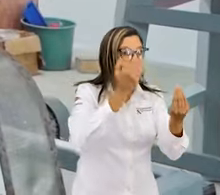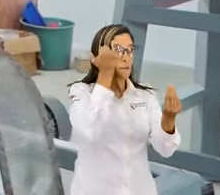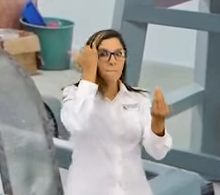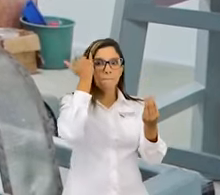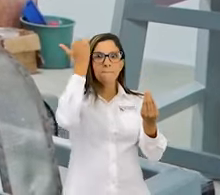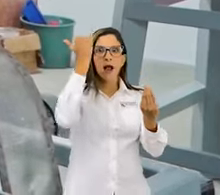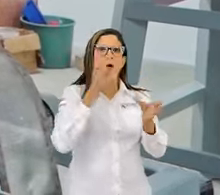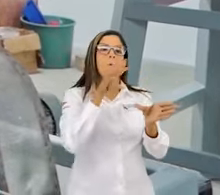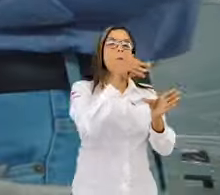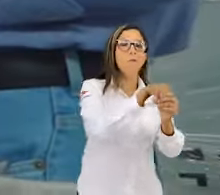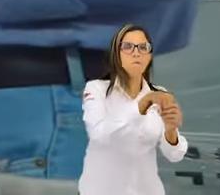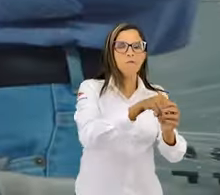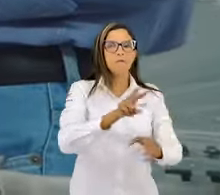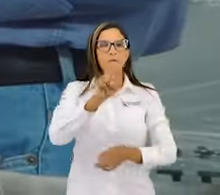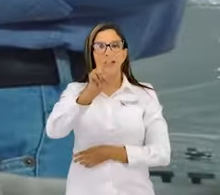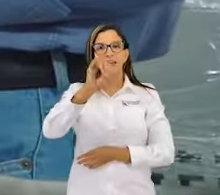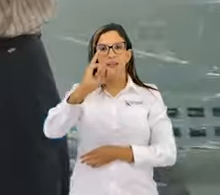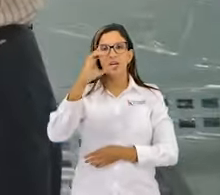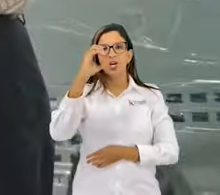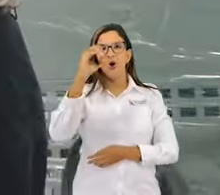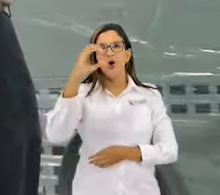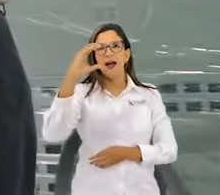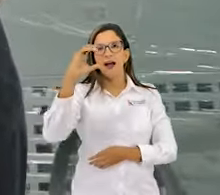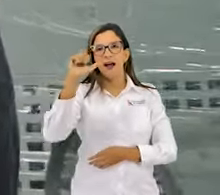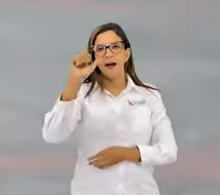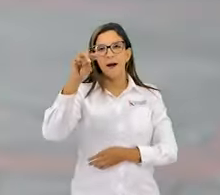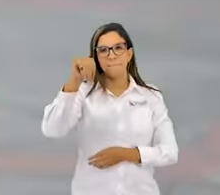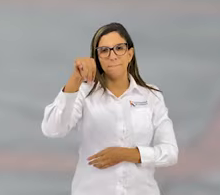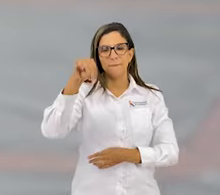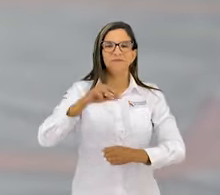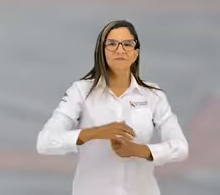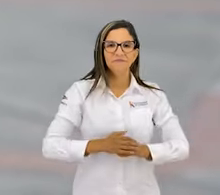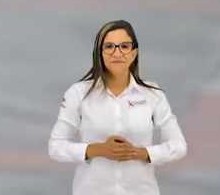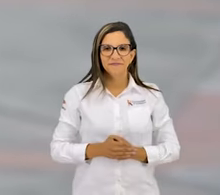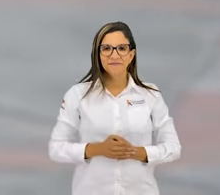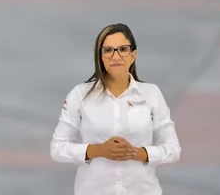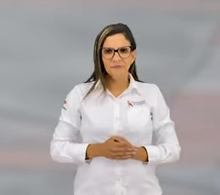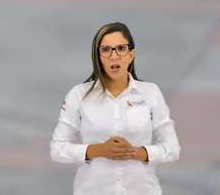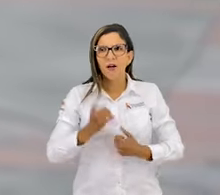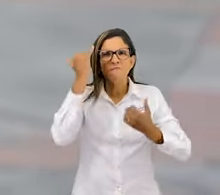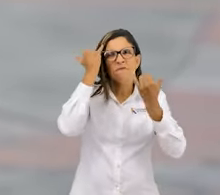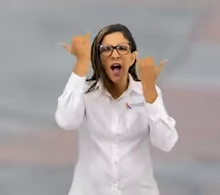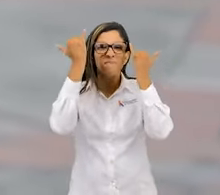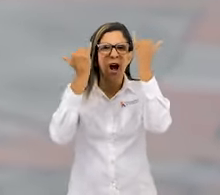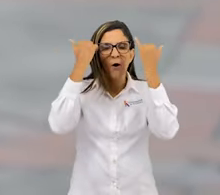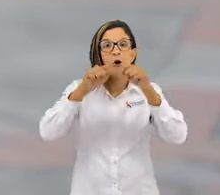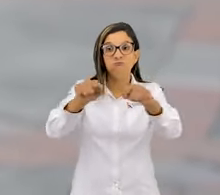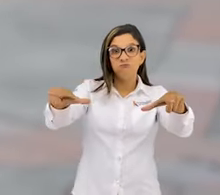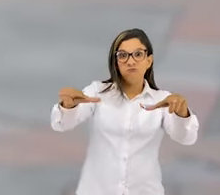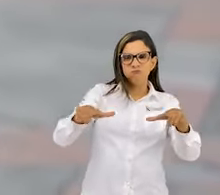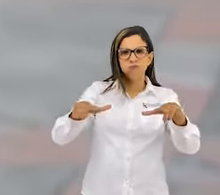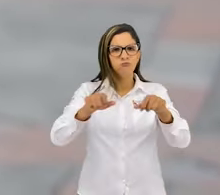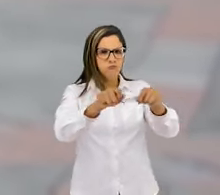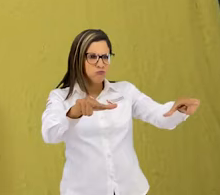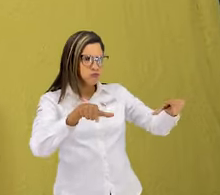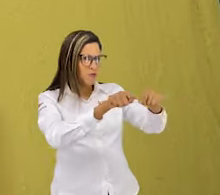resultado del trabajo en equipo de inventores de la primera patente de la institución Biocamp. Con el propósito de garantizar la implementación de nuevas